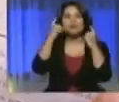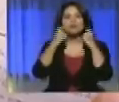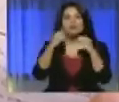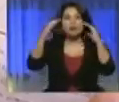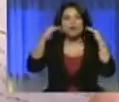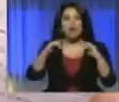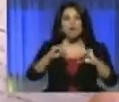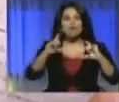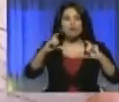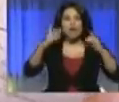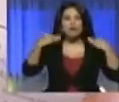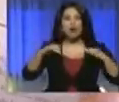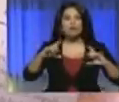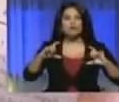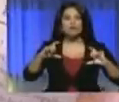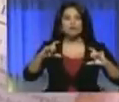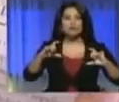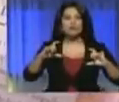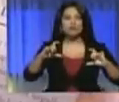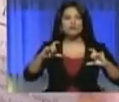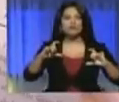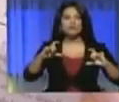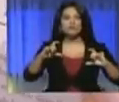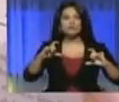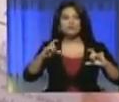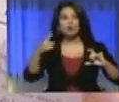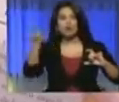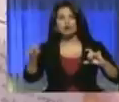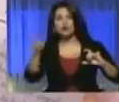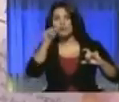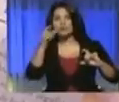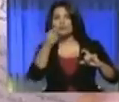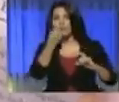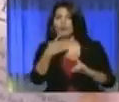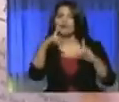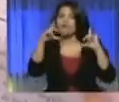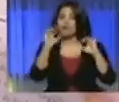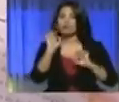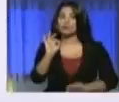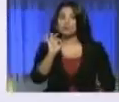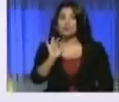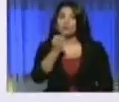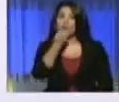Y sale aquí con Maurice Bichot. Buena fotografía, buen libro.